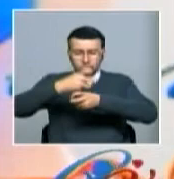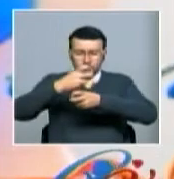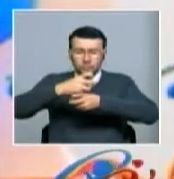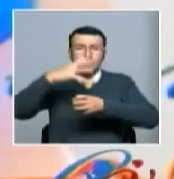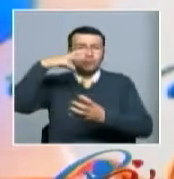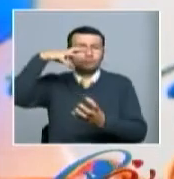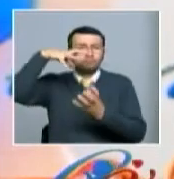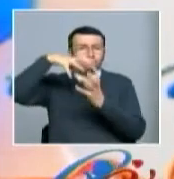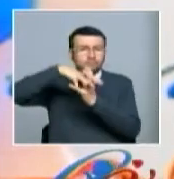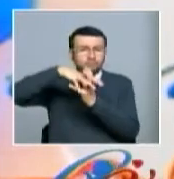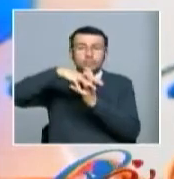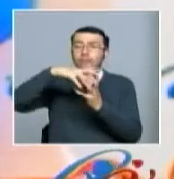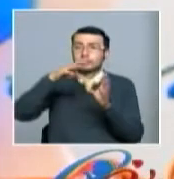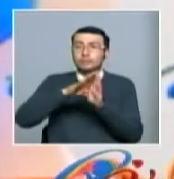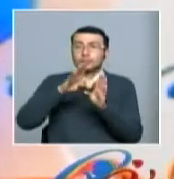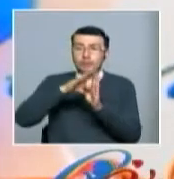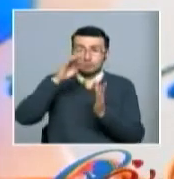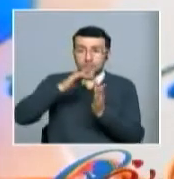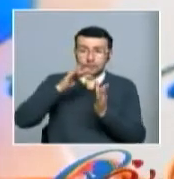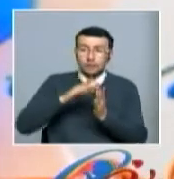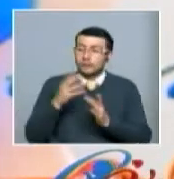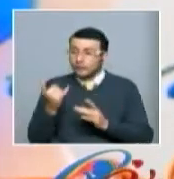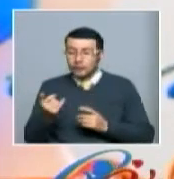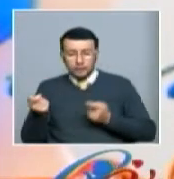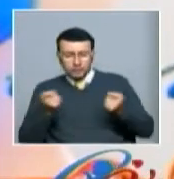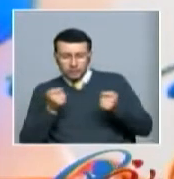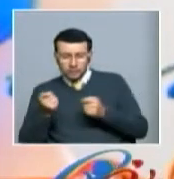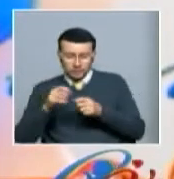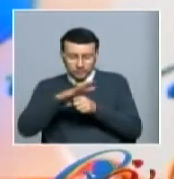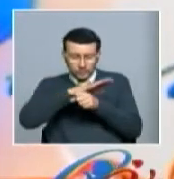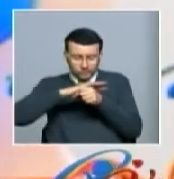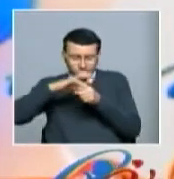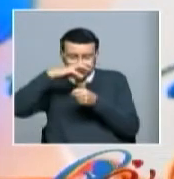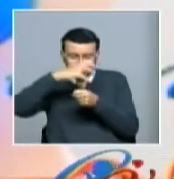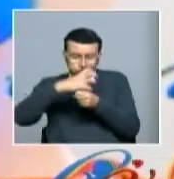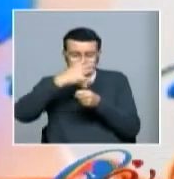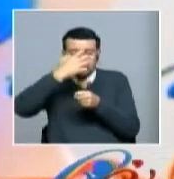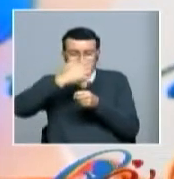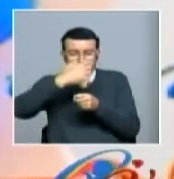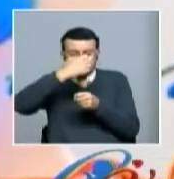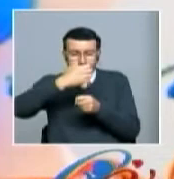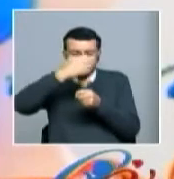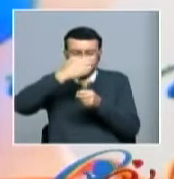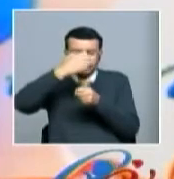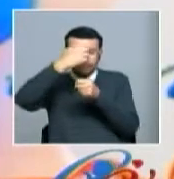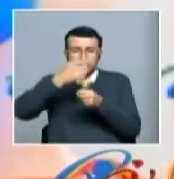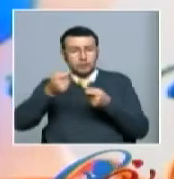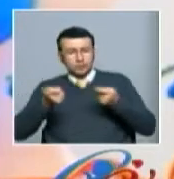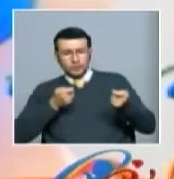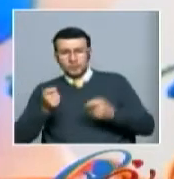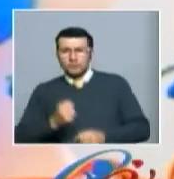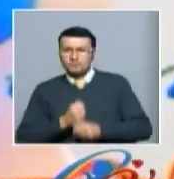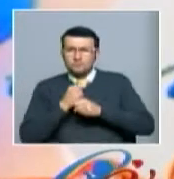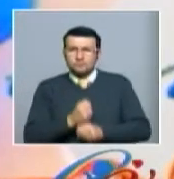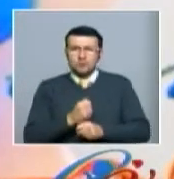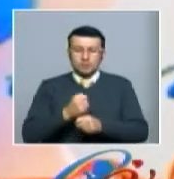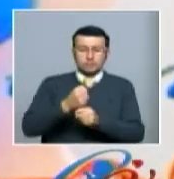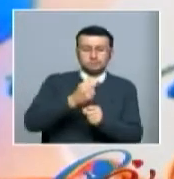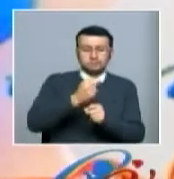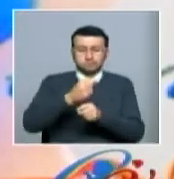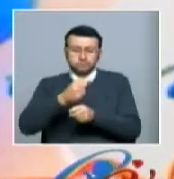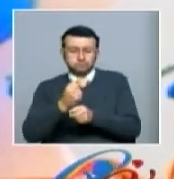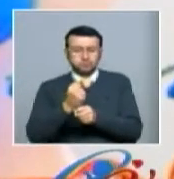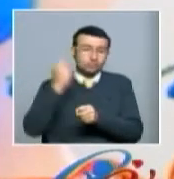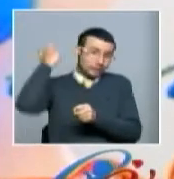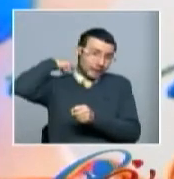con ellos. Entonces, los discos intervertebrales entre sus fusiones tienen el de dar resistencia y consistencia y